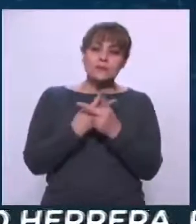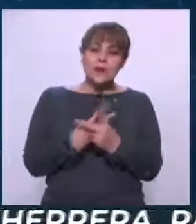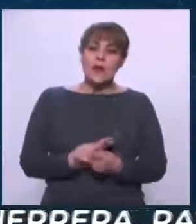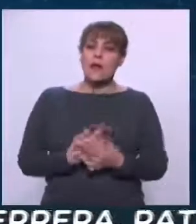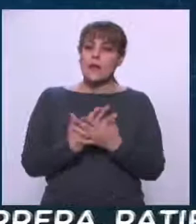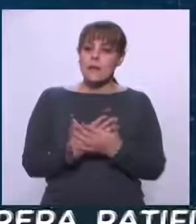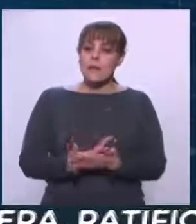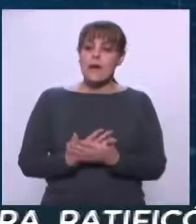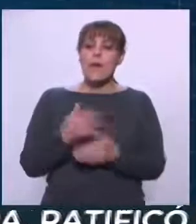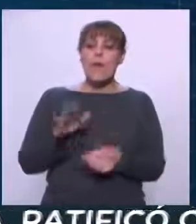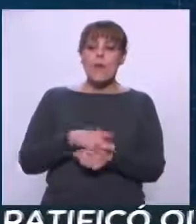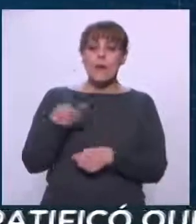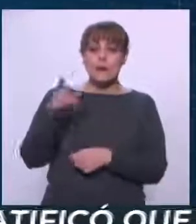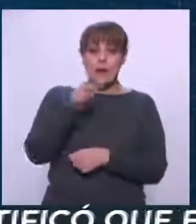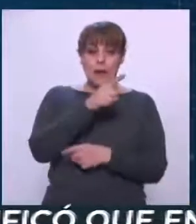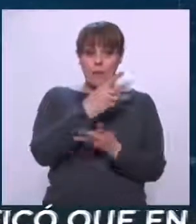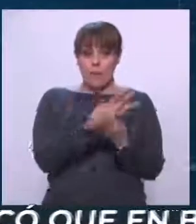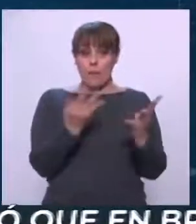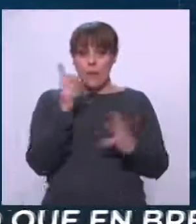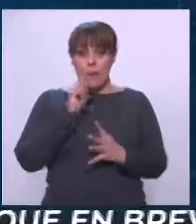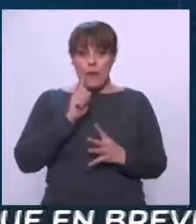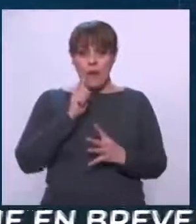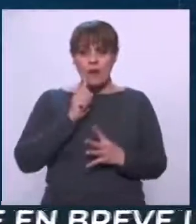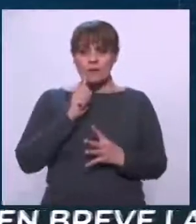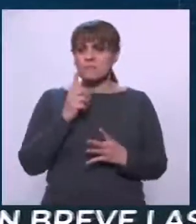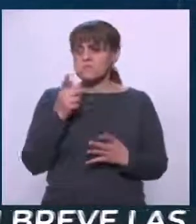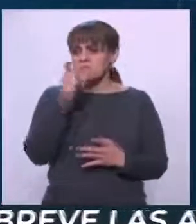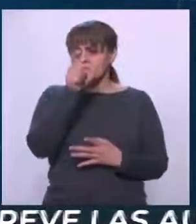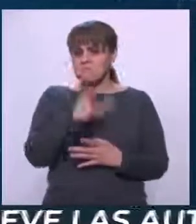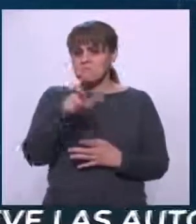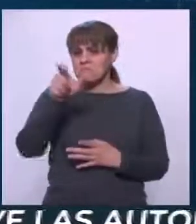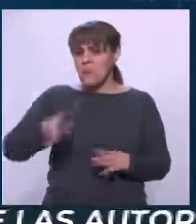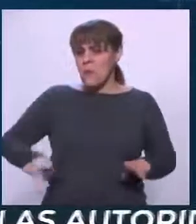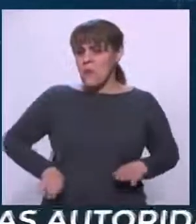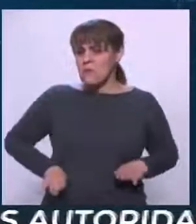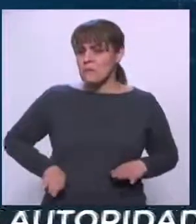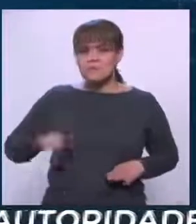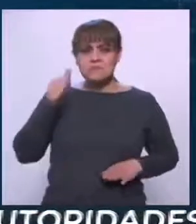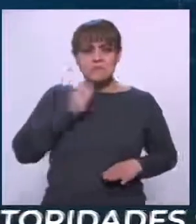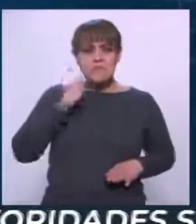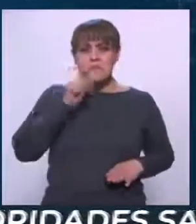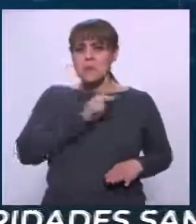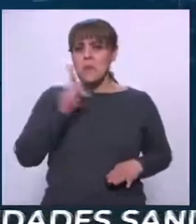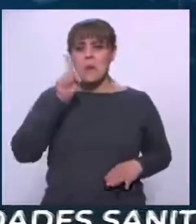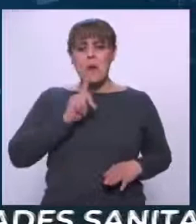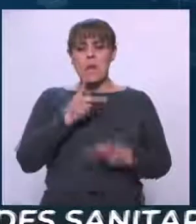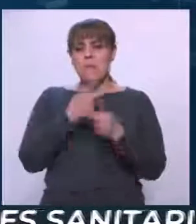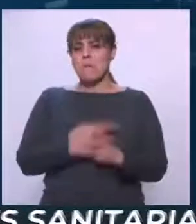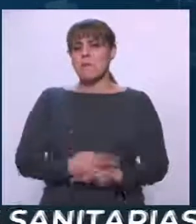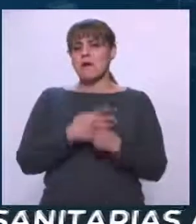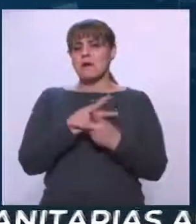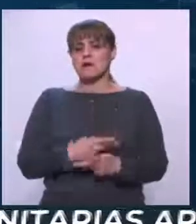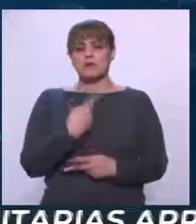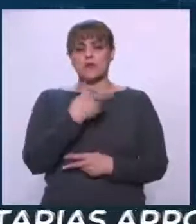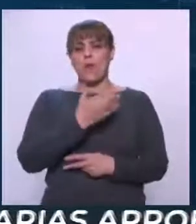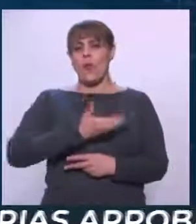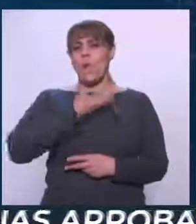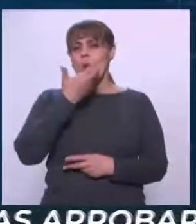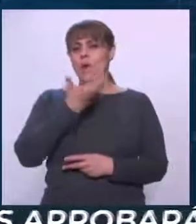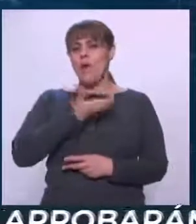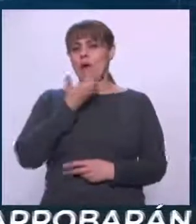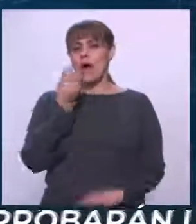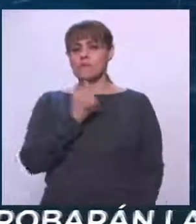las mujeres siempre son finalmente pacientes y tienen la costumbre de